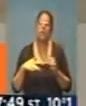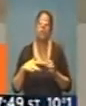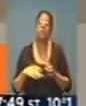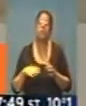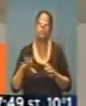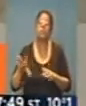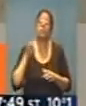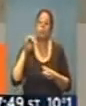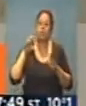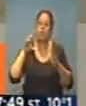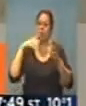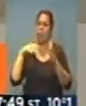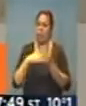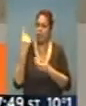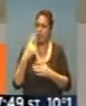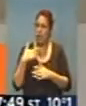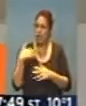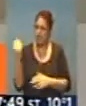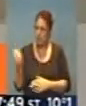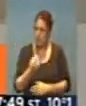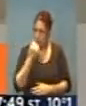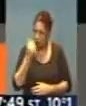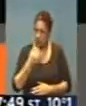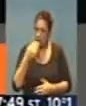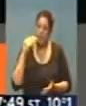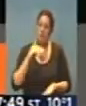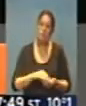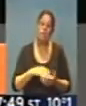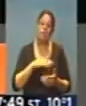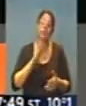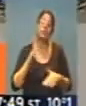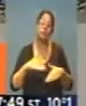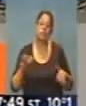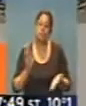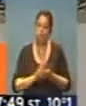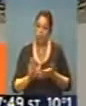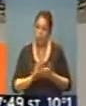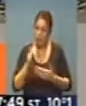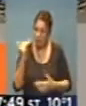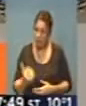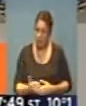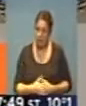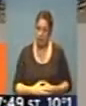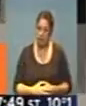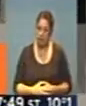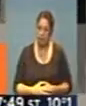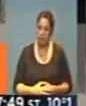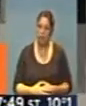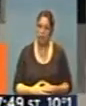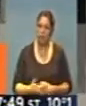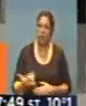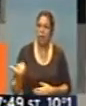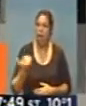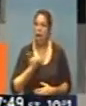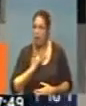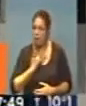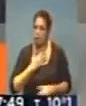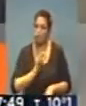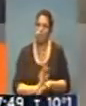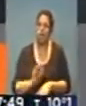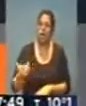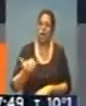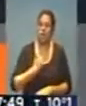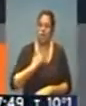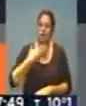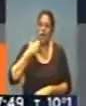como protagonista, más todo lo que está ocurriendo, nos da la certeza, creo, ya no una impresión, que